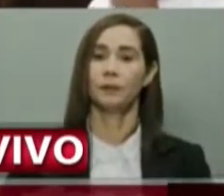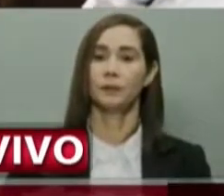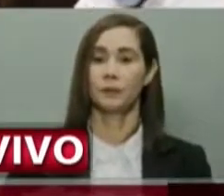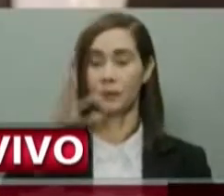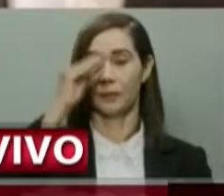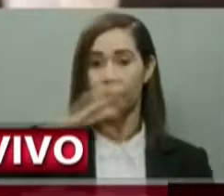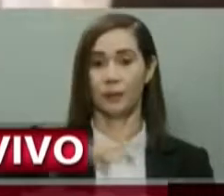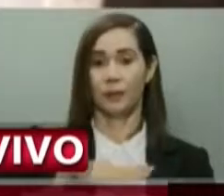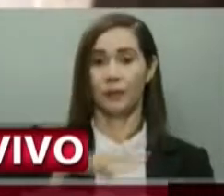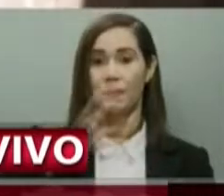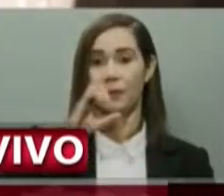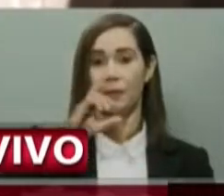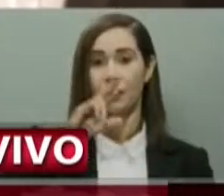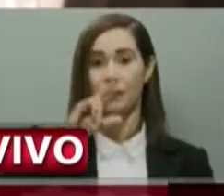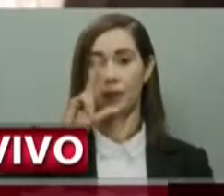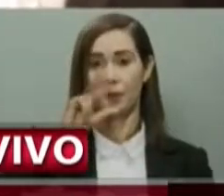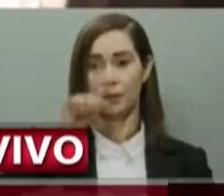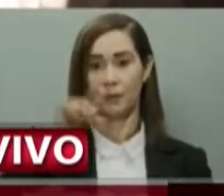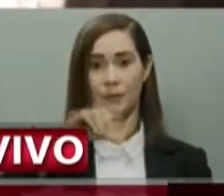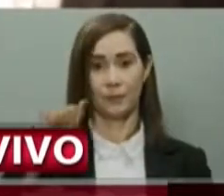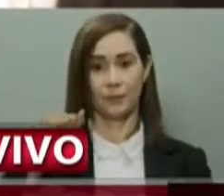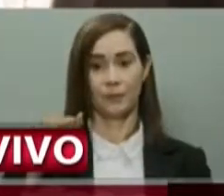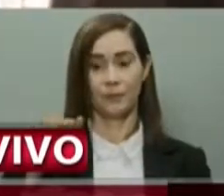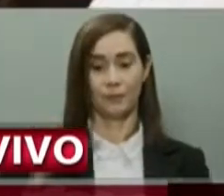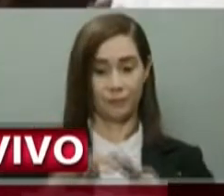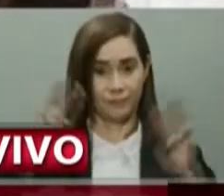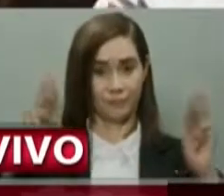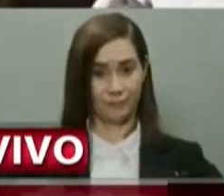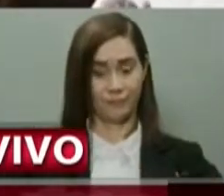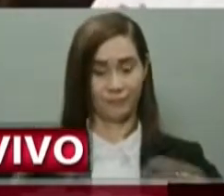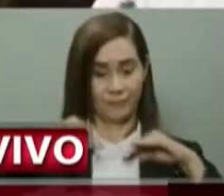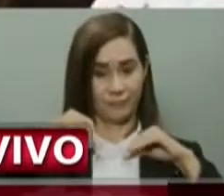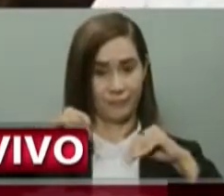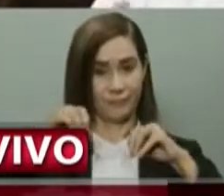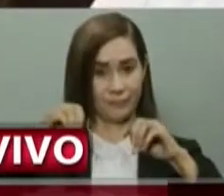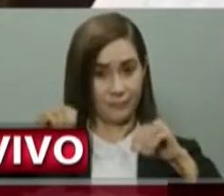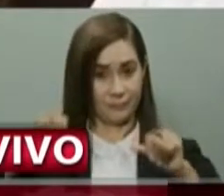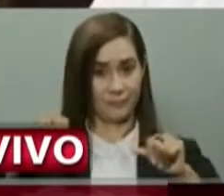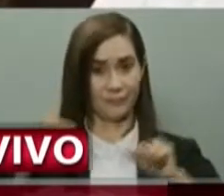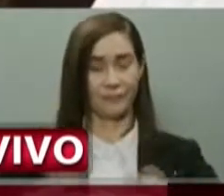Señor Limber Cruz, ministro de Agricultura.